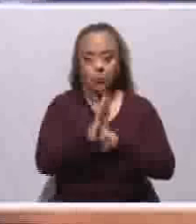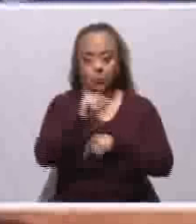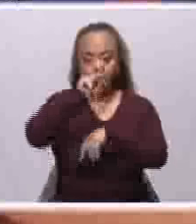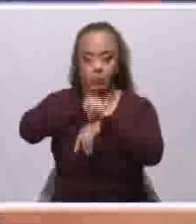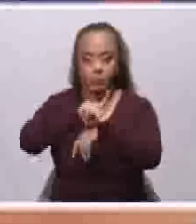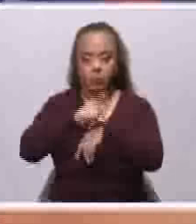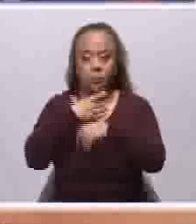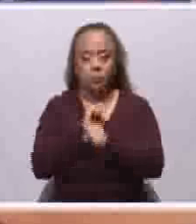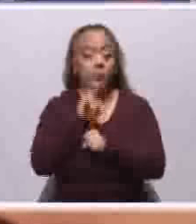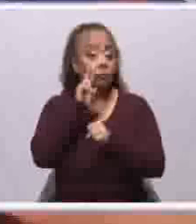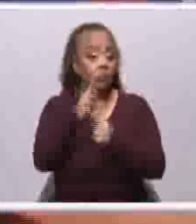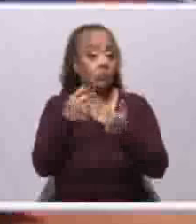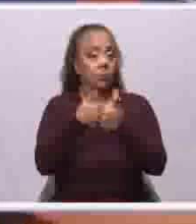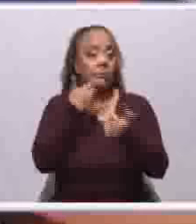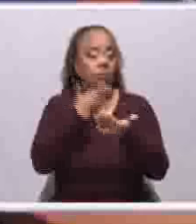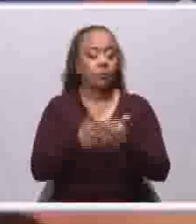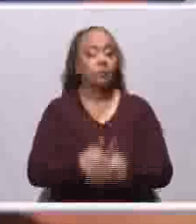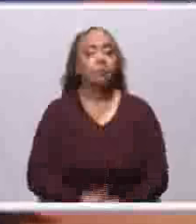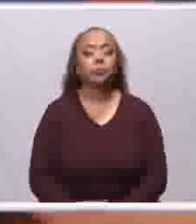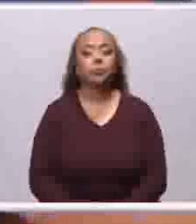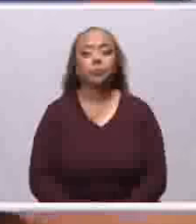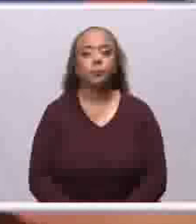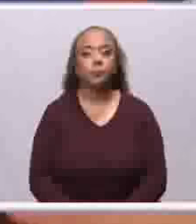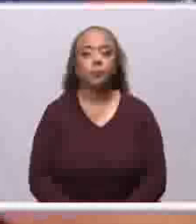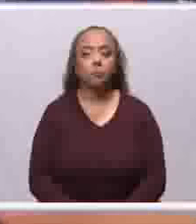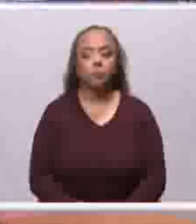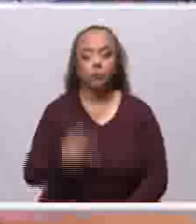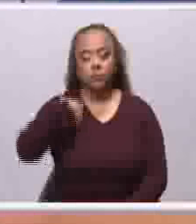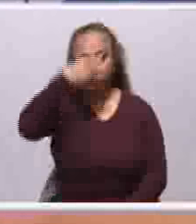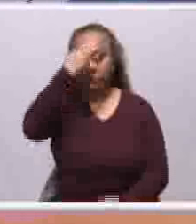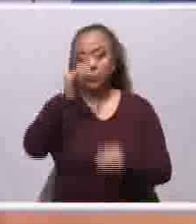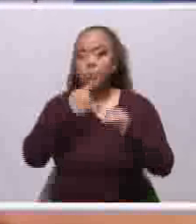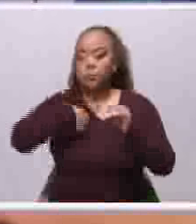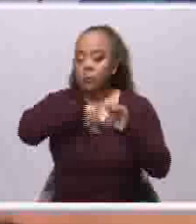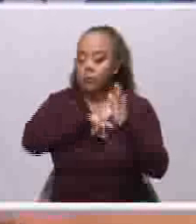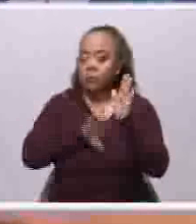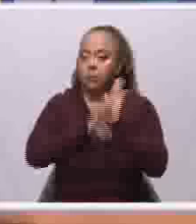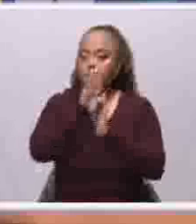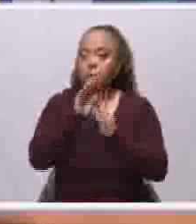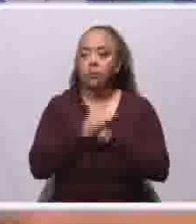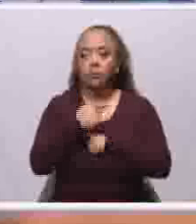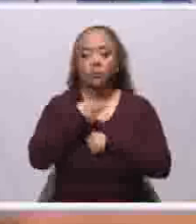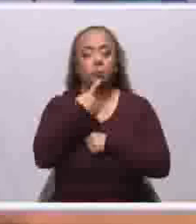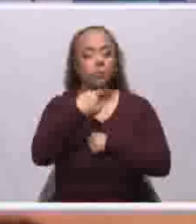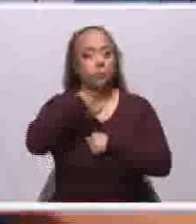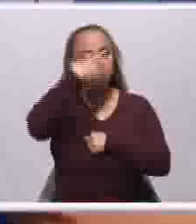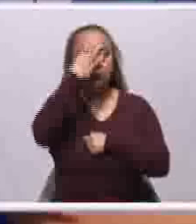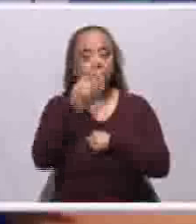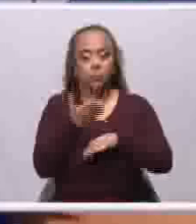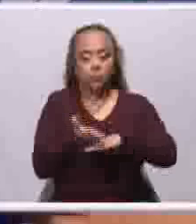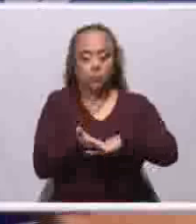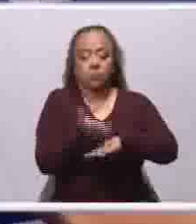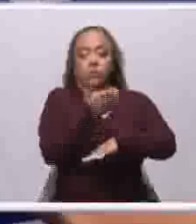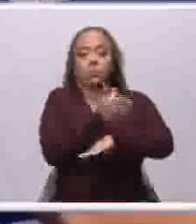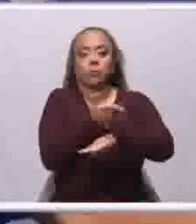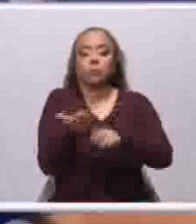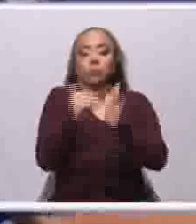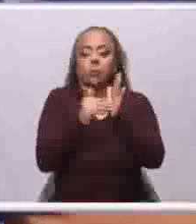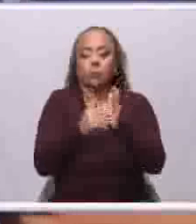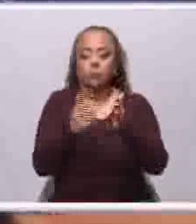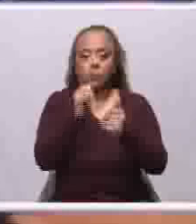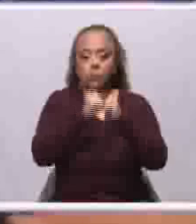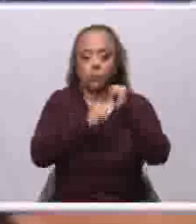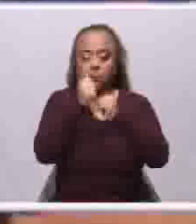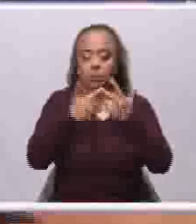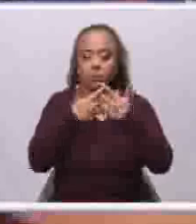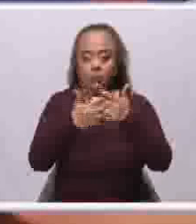hicimos dos actuaciones muy buenas yo creo que vamos en crecimiento lo he dicho yo creo que recuperamos esa estructura defensiva que en